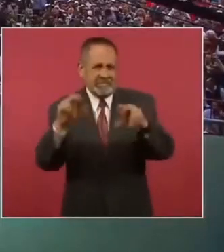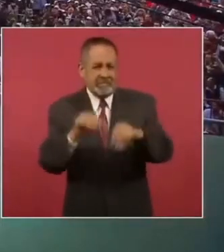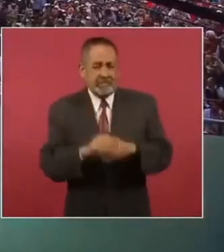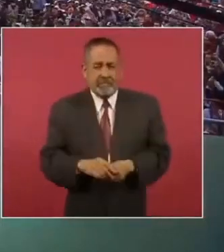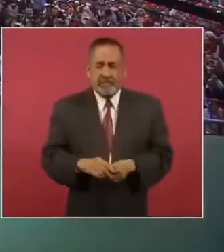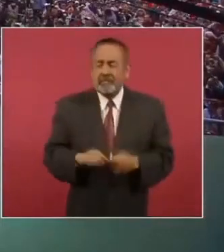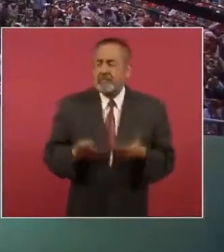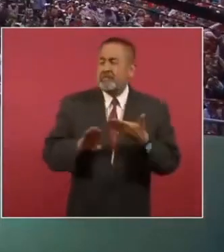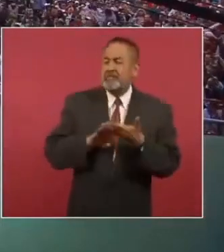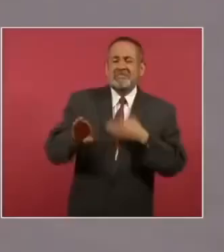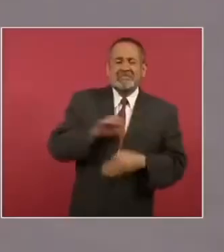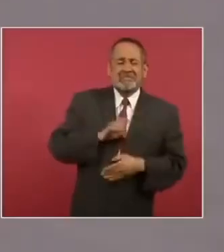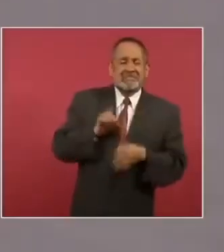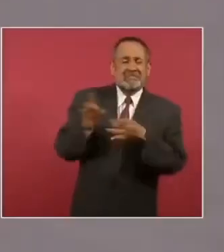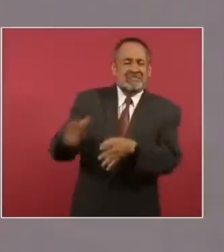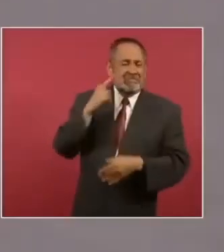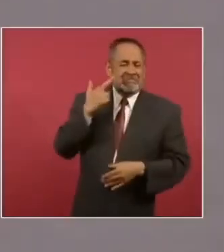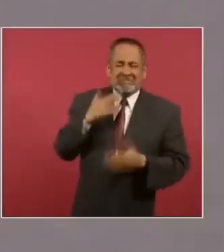¿Racismo?